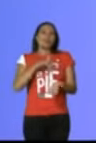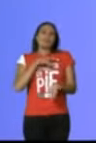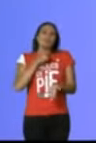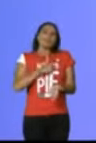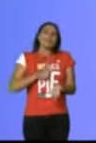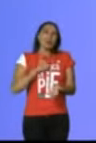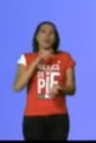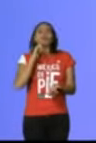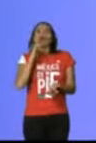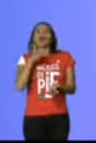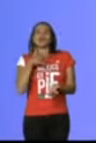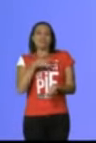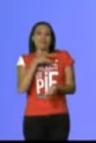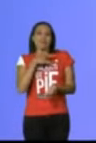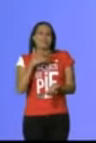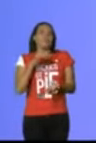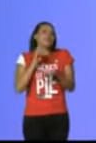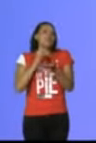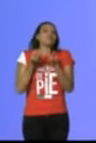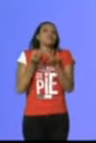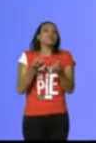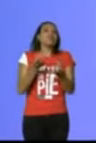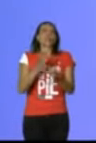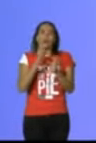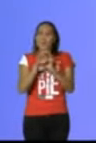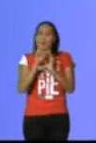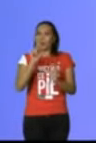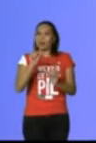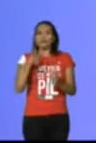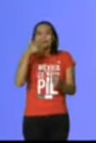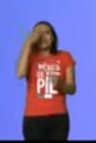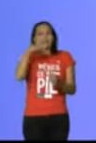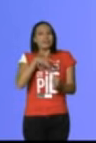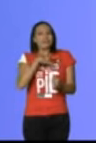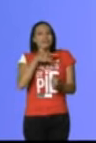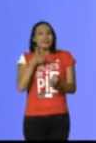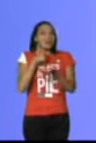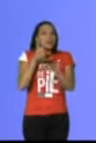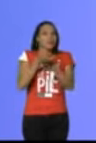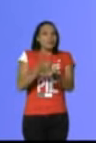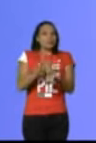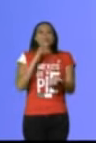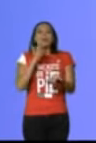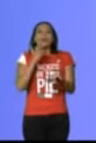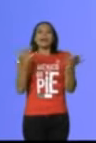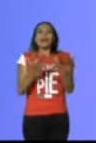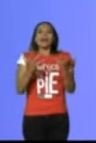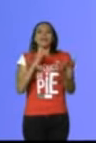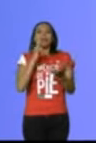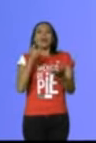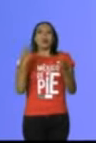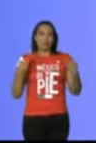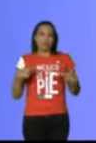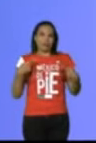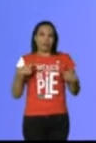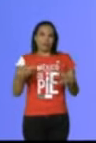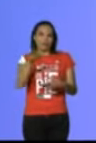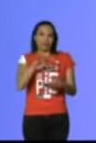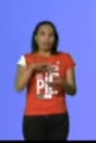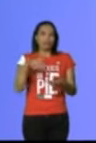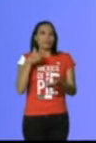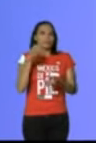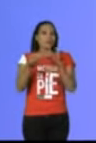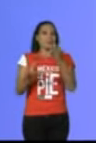por sentirnos mejor con nosotros mismos, sino conscientes de que al hacerlo estamos contribuyendo a crear mejores ciudadanos. Al